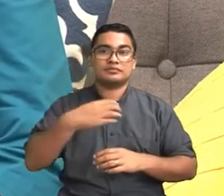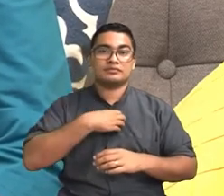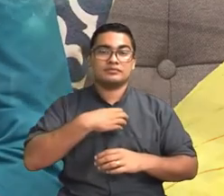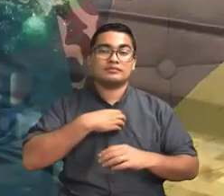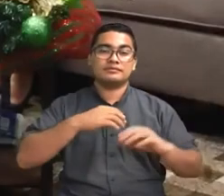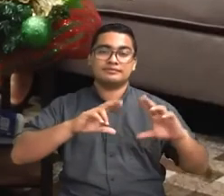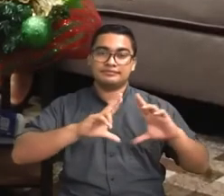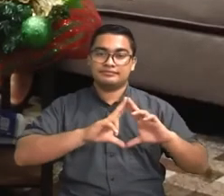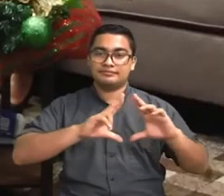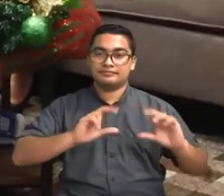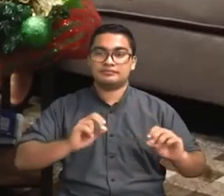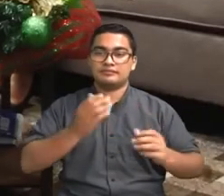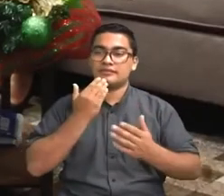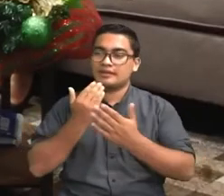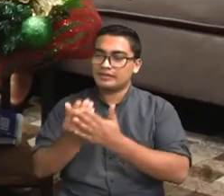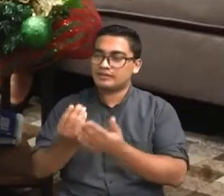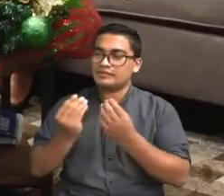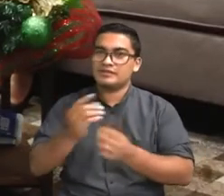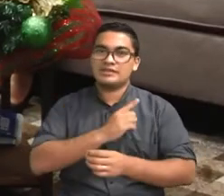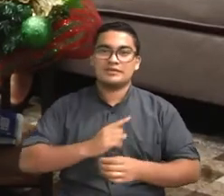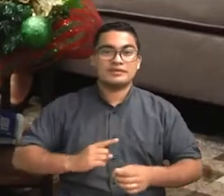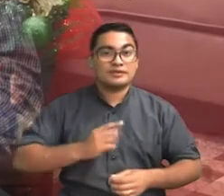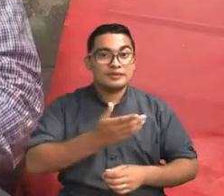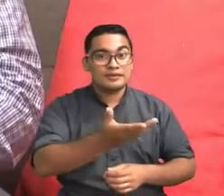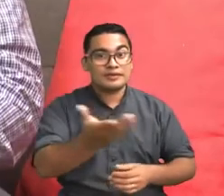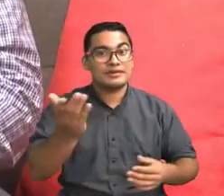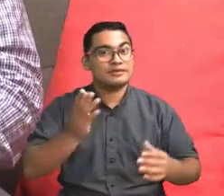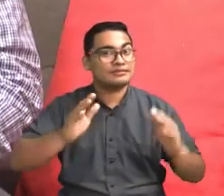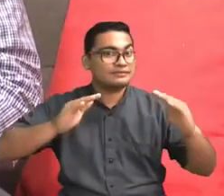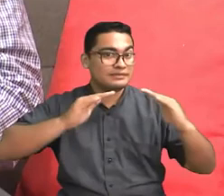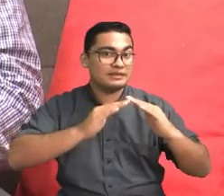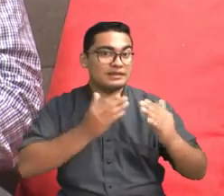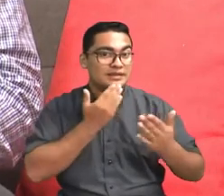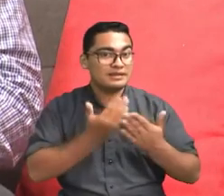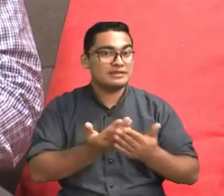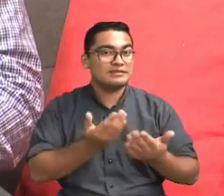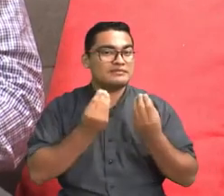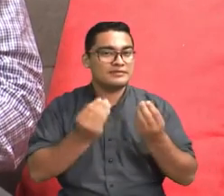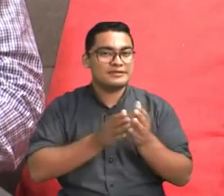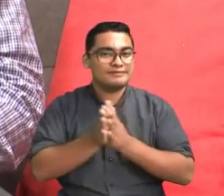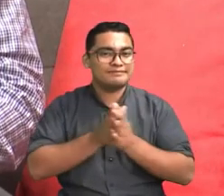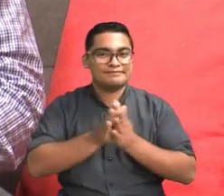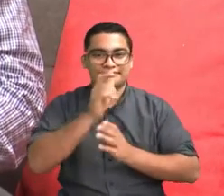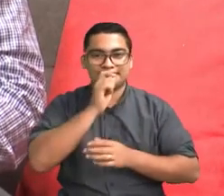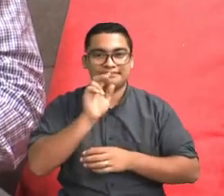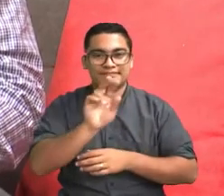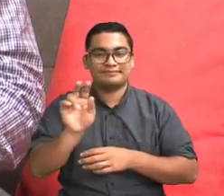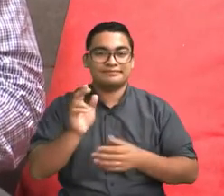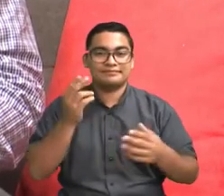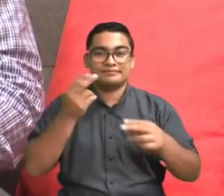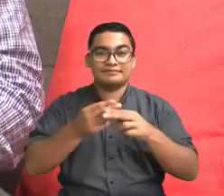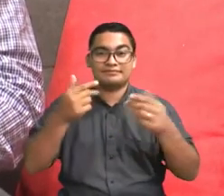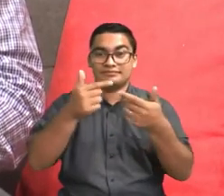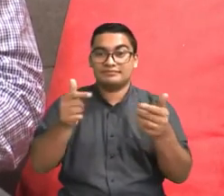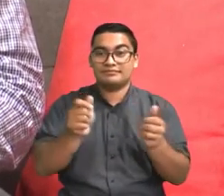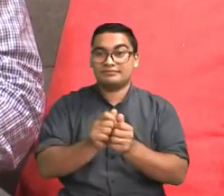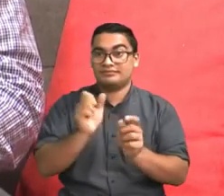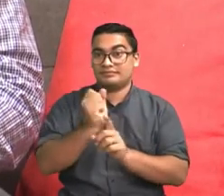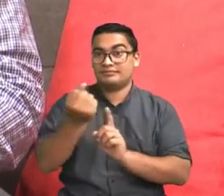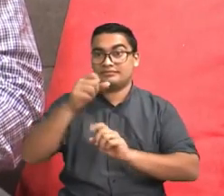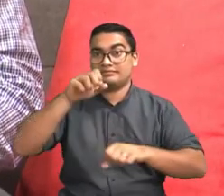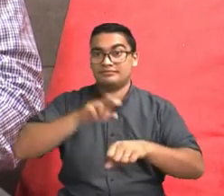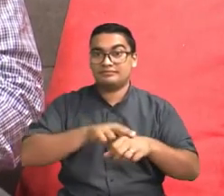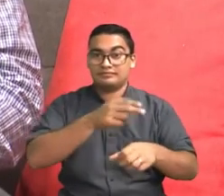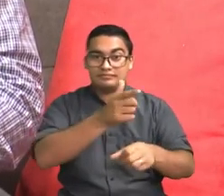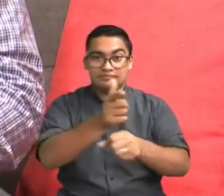país. Muchísimas gracias, diputada, bueno, y a usted que esté en su hogar, muchísimas gracias también por habernos acompañado. A nombre de todo el equipo que hace posible la transmisión